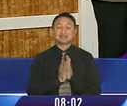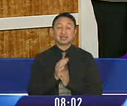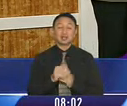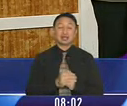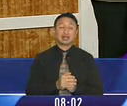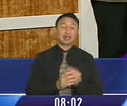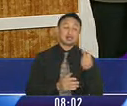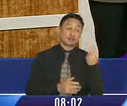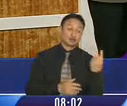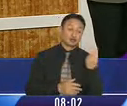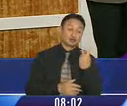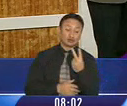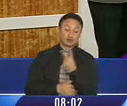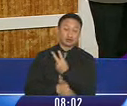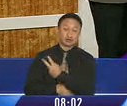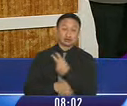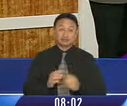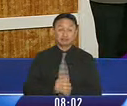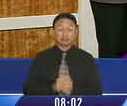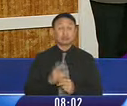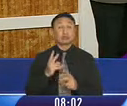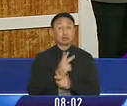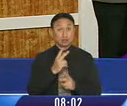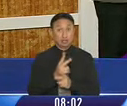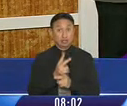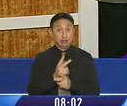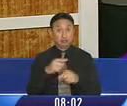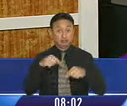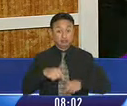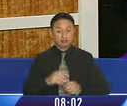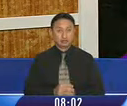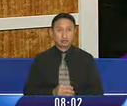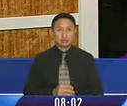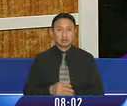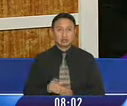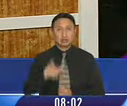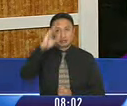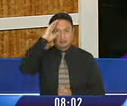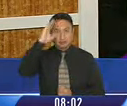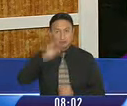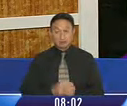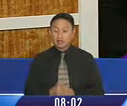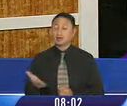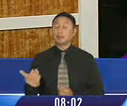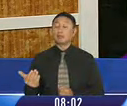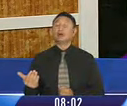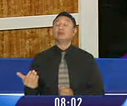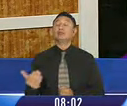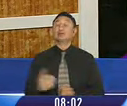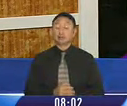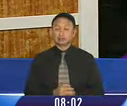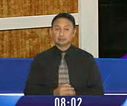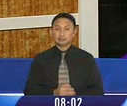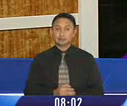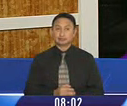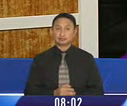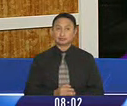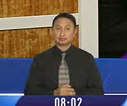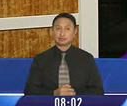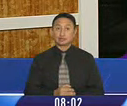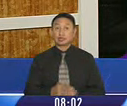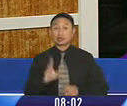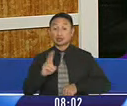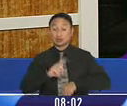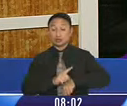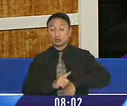Por pares. Hay que tener muchísimo cuidado, ¿no? Sí, porque por ahí están. Evite multas, papeles. Evite pago de parqueaderos innecesarios. 2 minutos